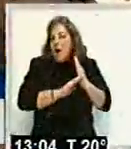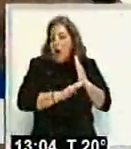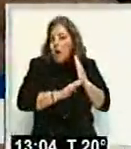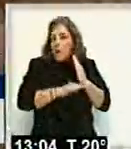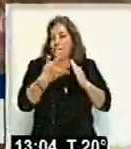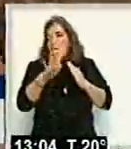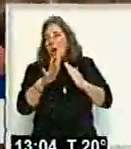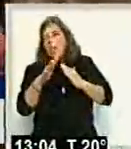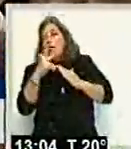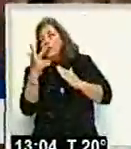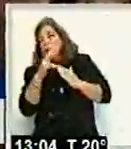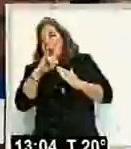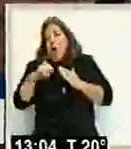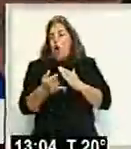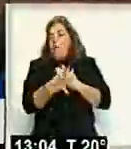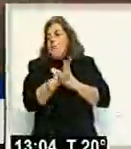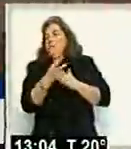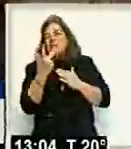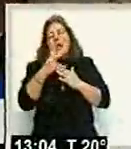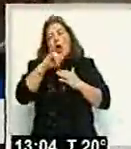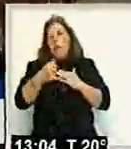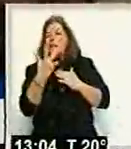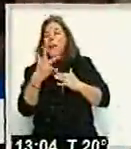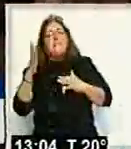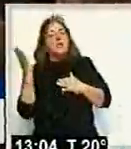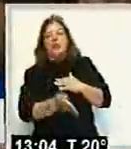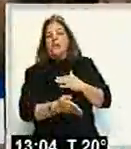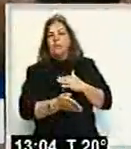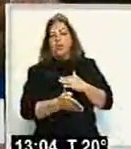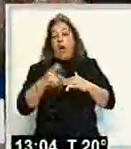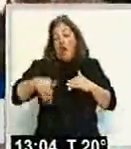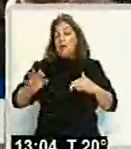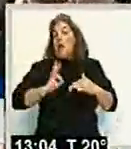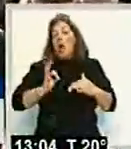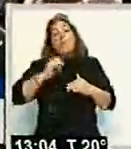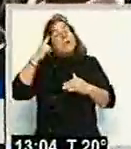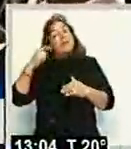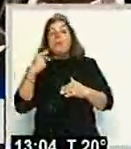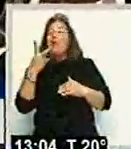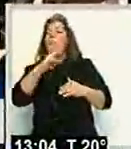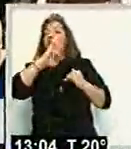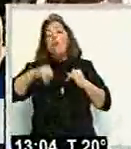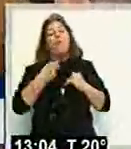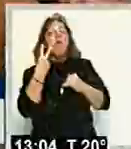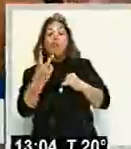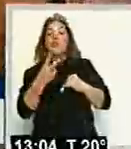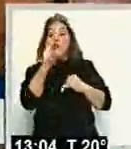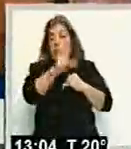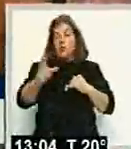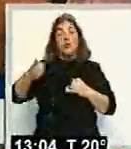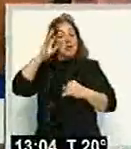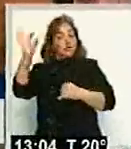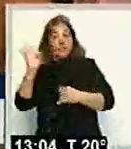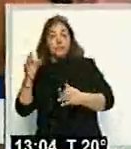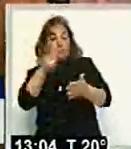del 3 y pico%, el 3,3%. Este año pensamos llegar al 2,2% de analfabetismo y